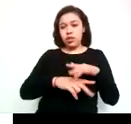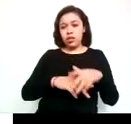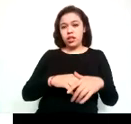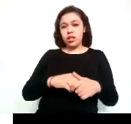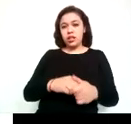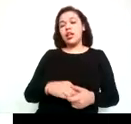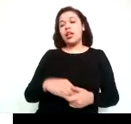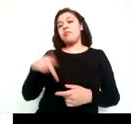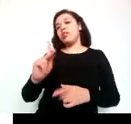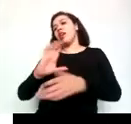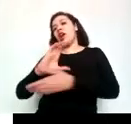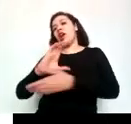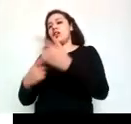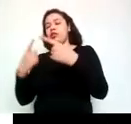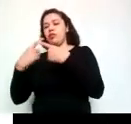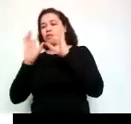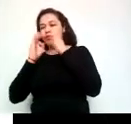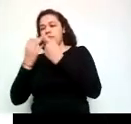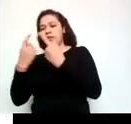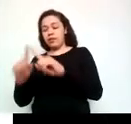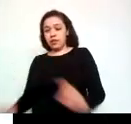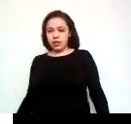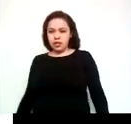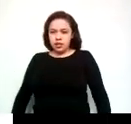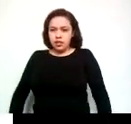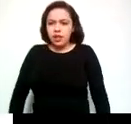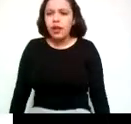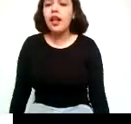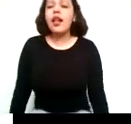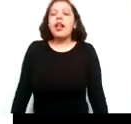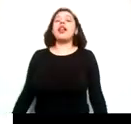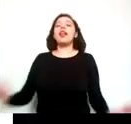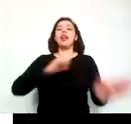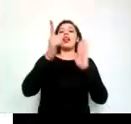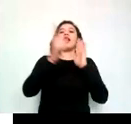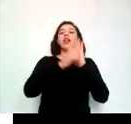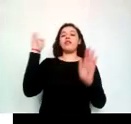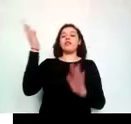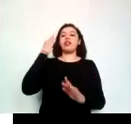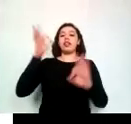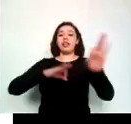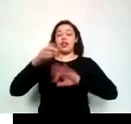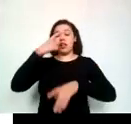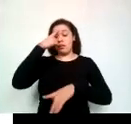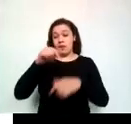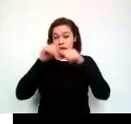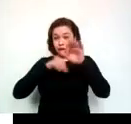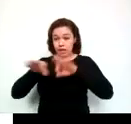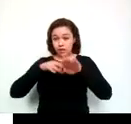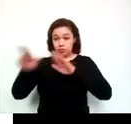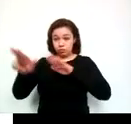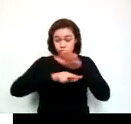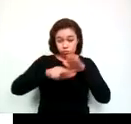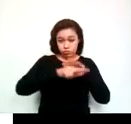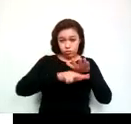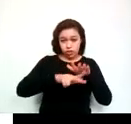¿ok? Entonces, en estricto sentido de lo que establece la Ley Federal del Trabajo para trabajadores por honorarios, esta